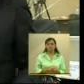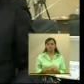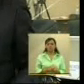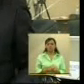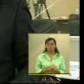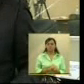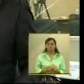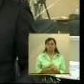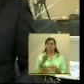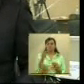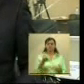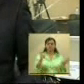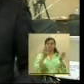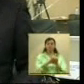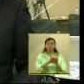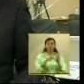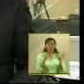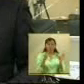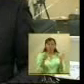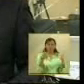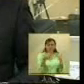Se les encerró en cubículos